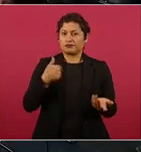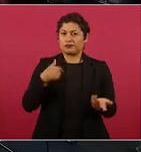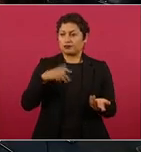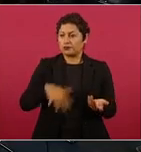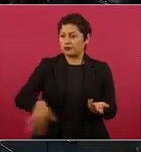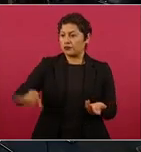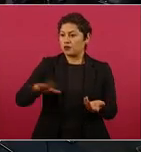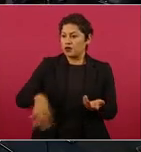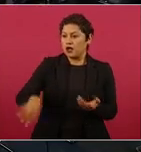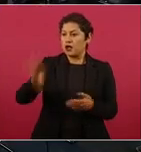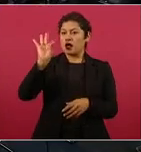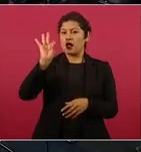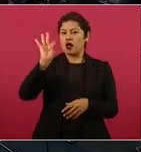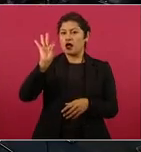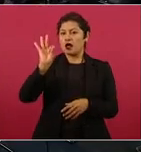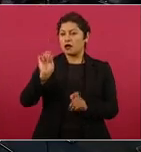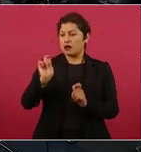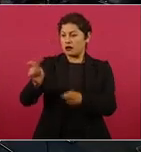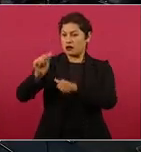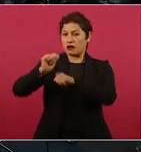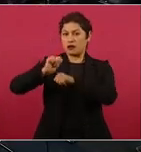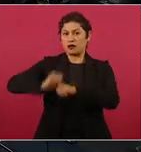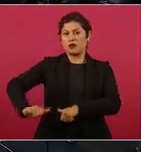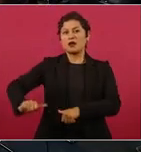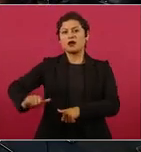para el Banco de México?